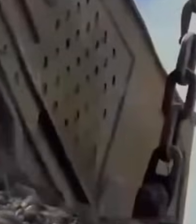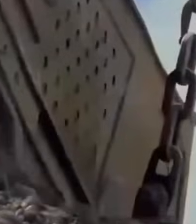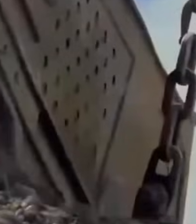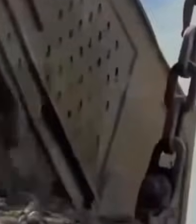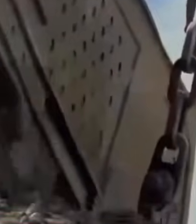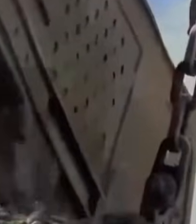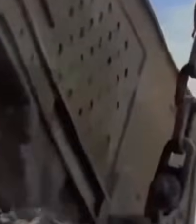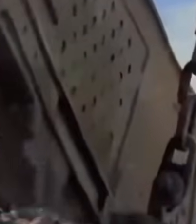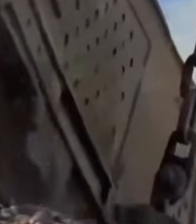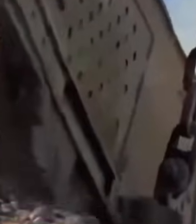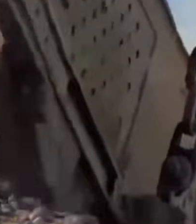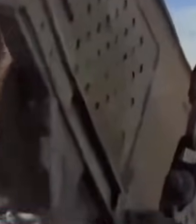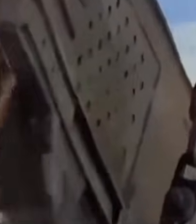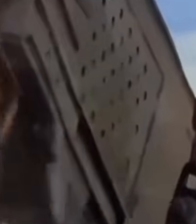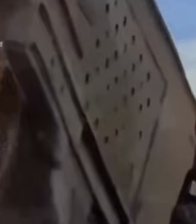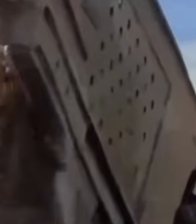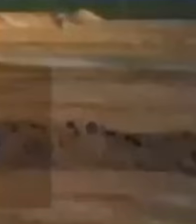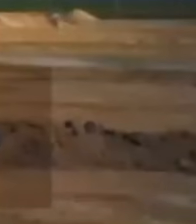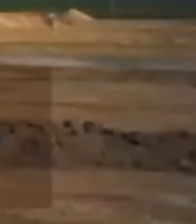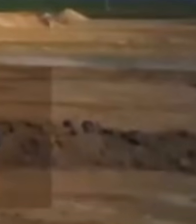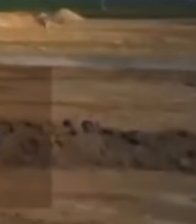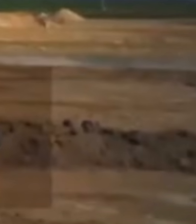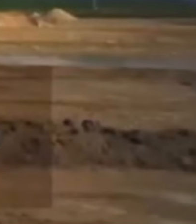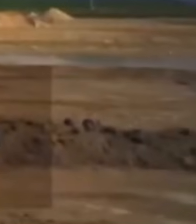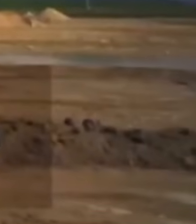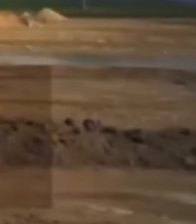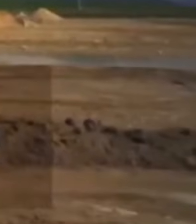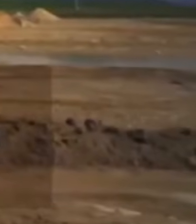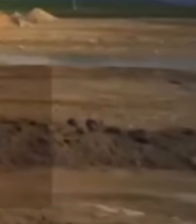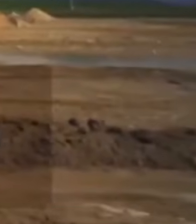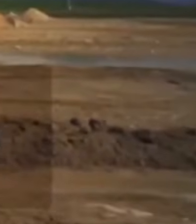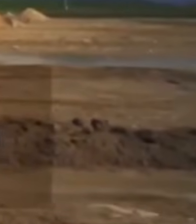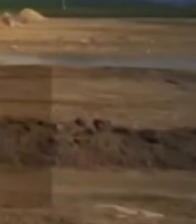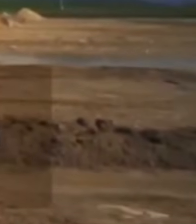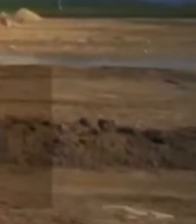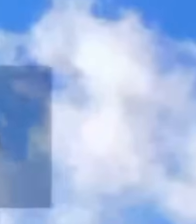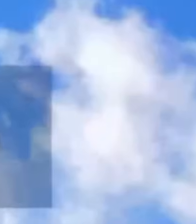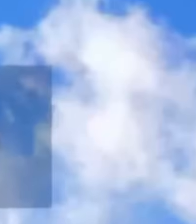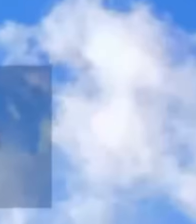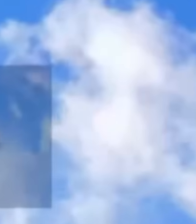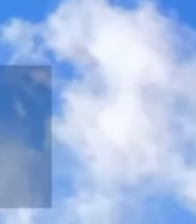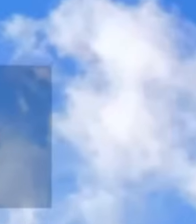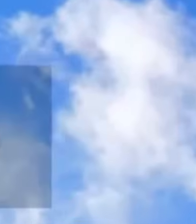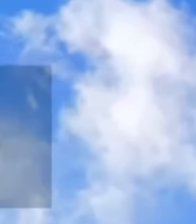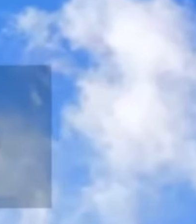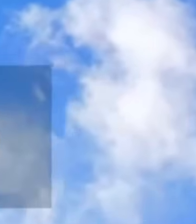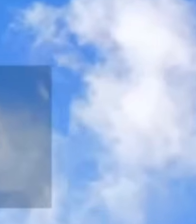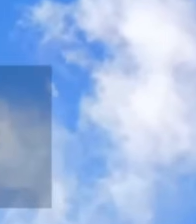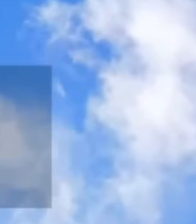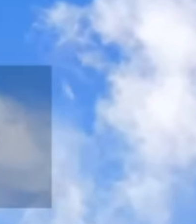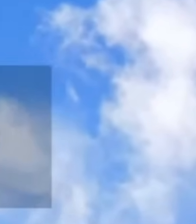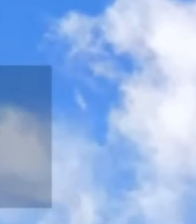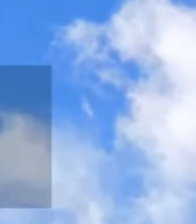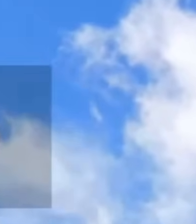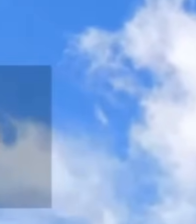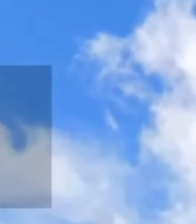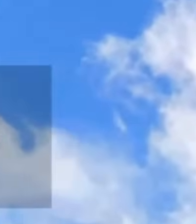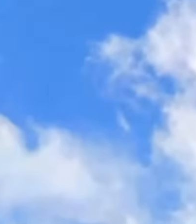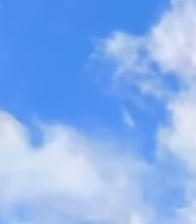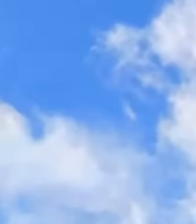pétreo. Por todo ello, la compañía estadounidense reclama una compensación de más de $1.500 millones.